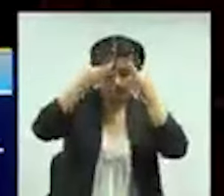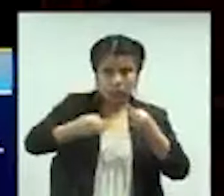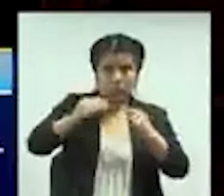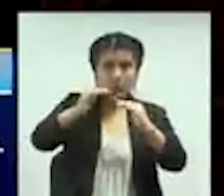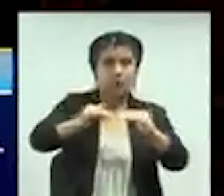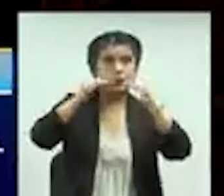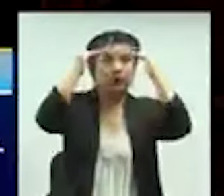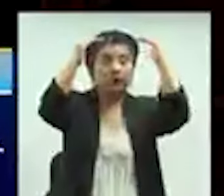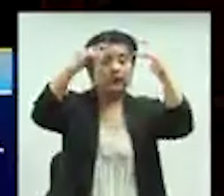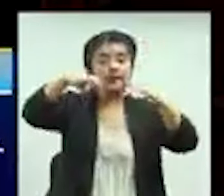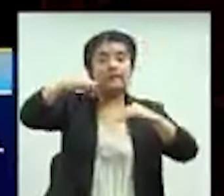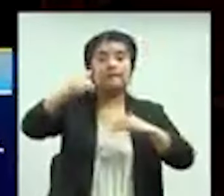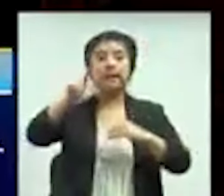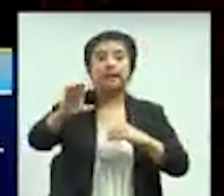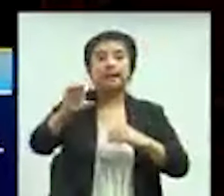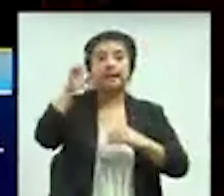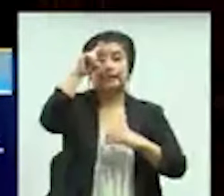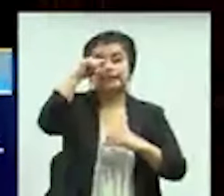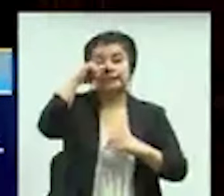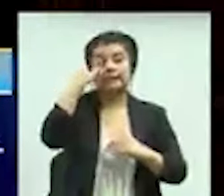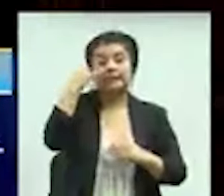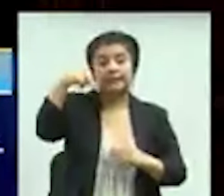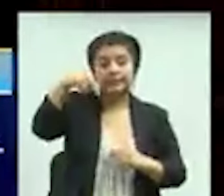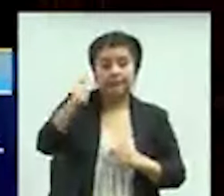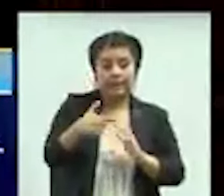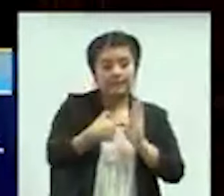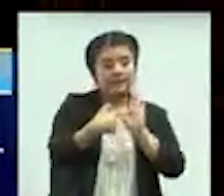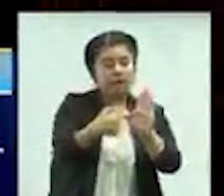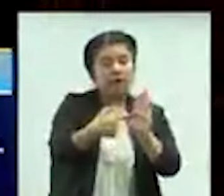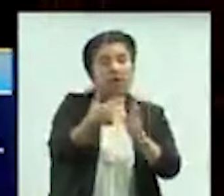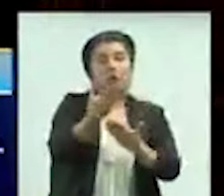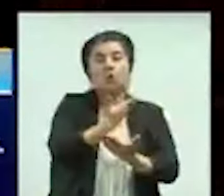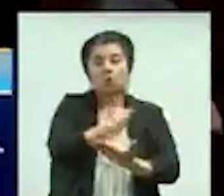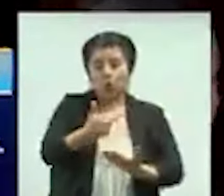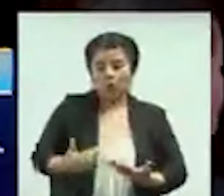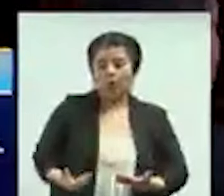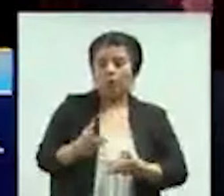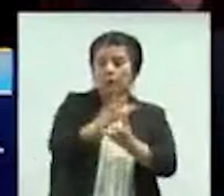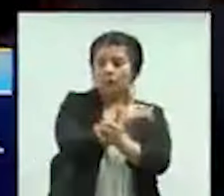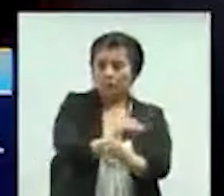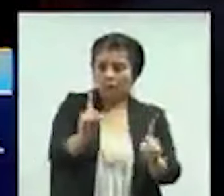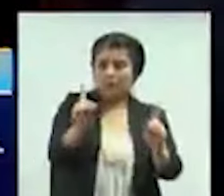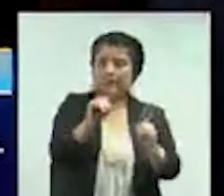autoridad palestina ha demostrado ser un gobierno democrático?